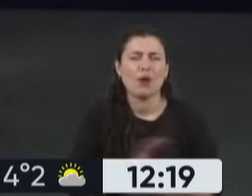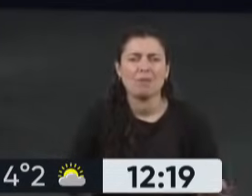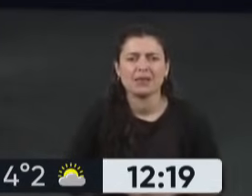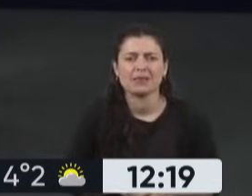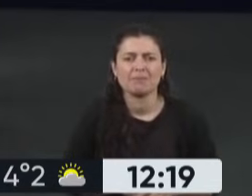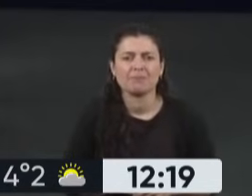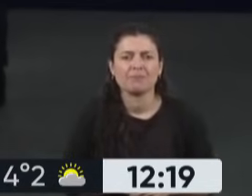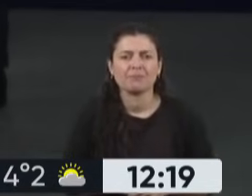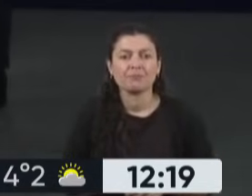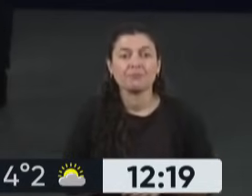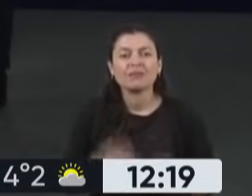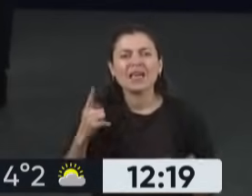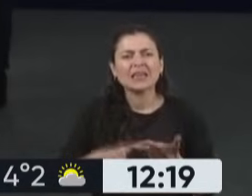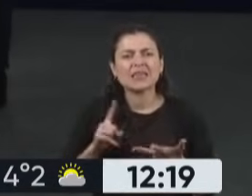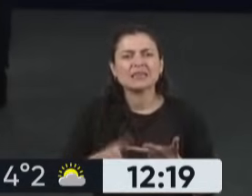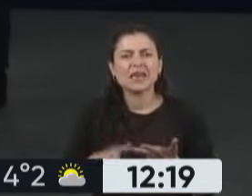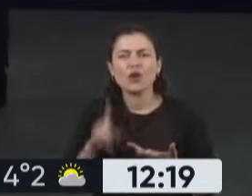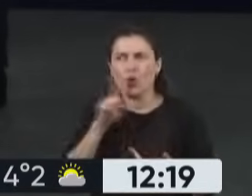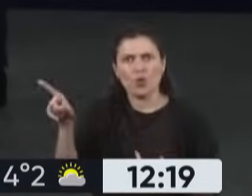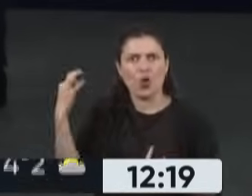es tuyo, así que dale para adelante.